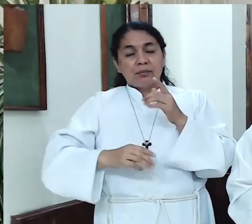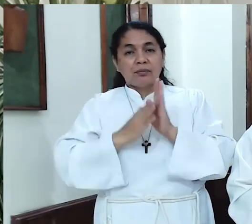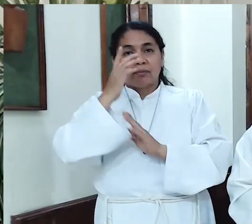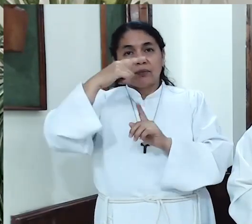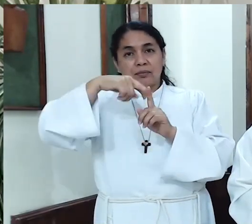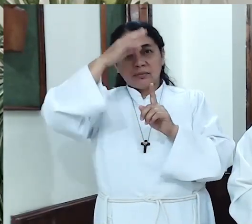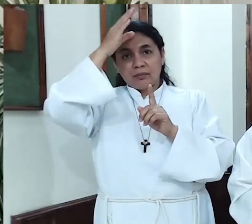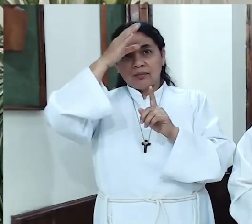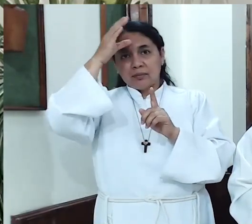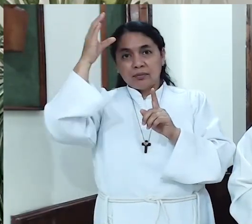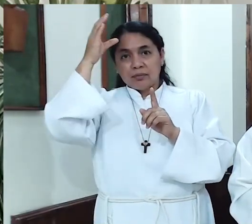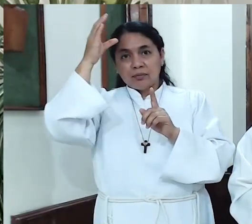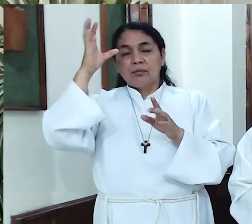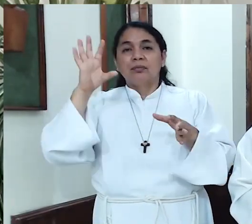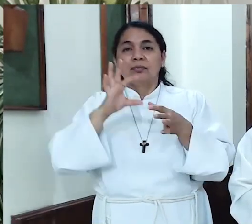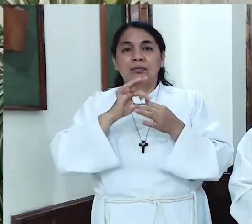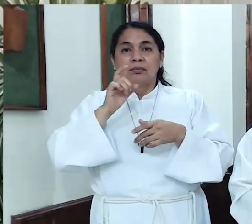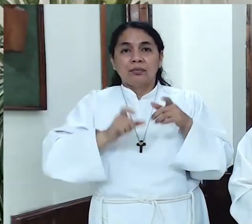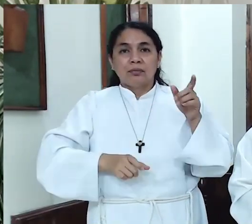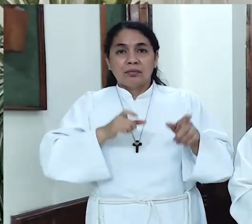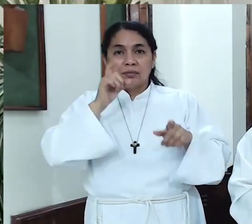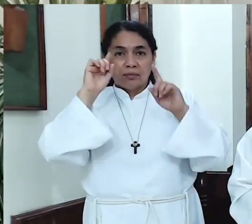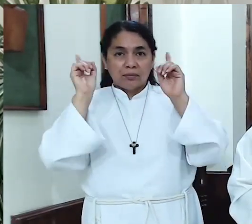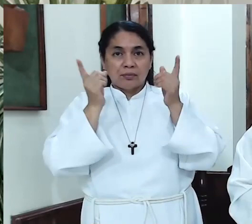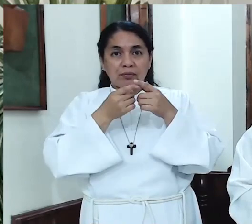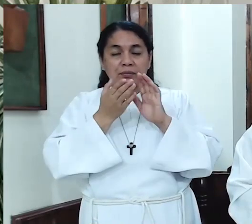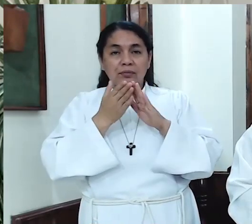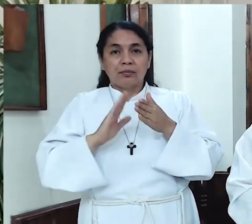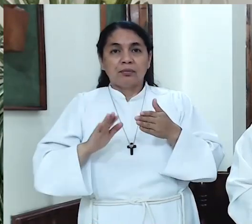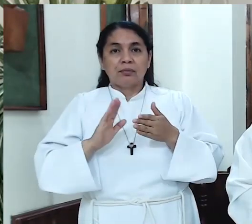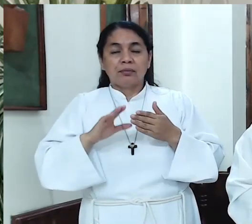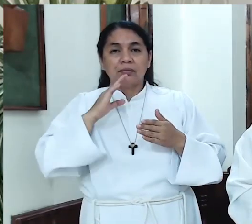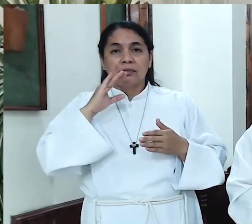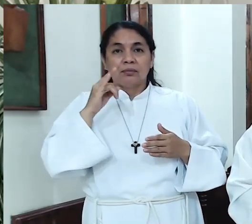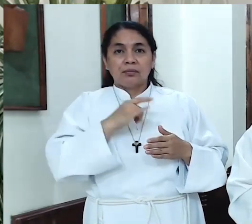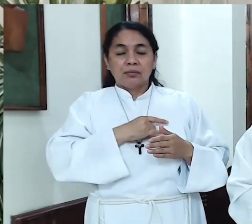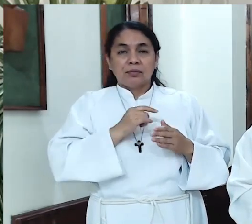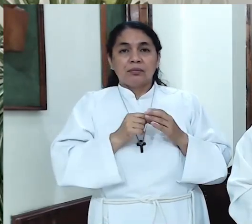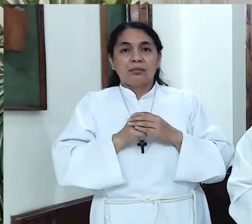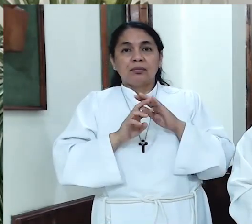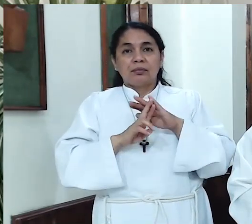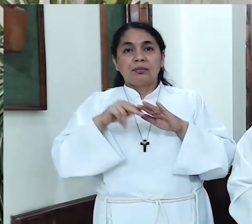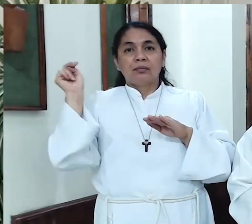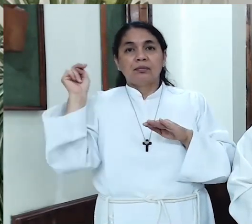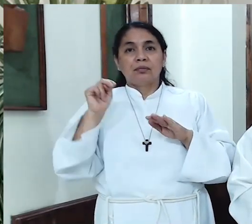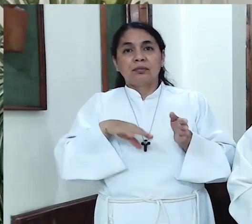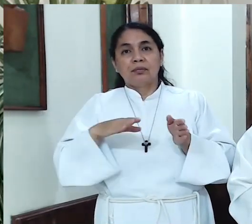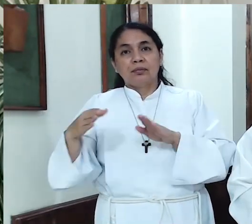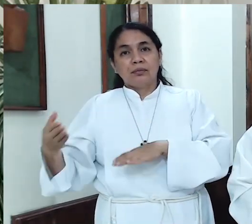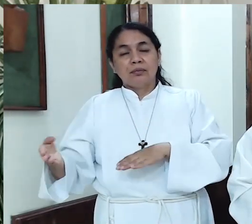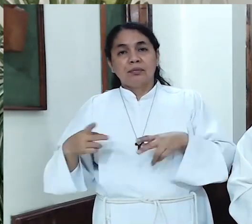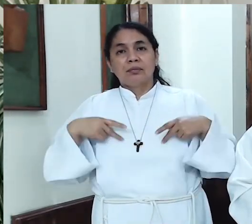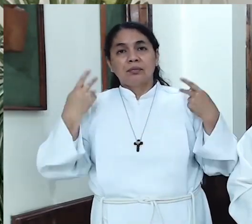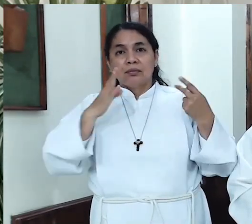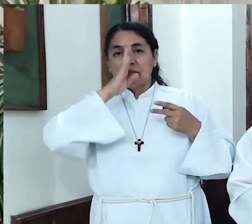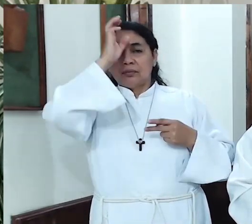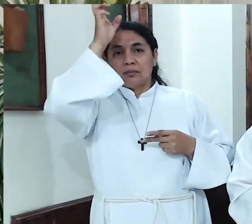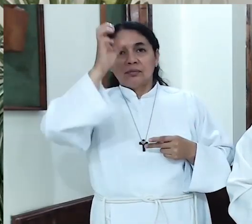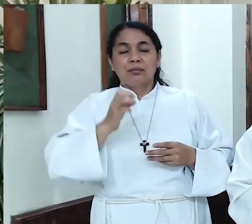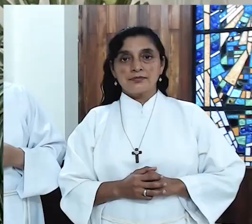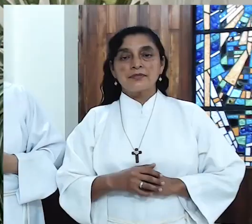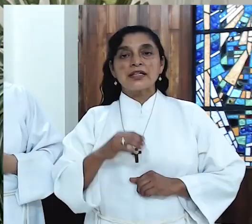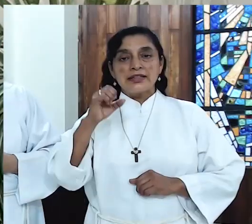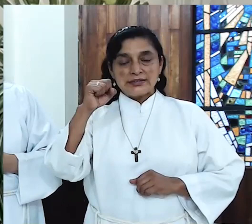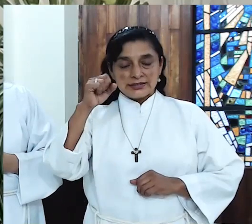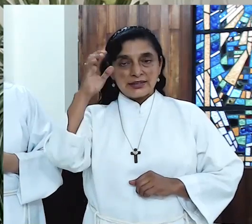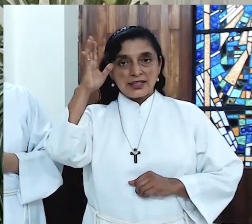Iglesia Católica, en la comunión de los santos, en el perdón de los pecados, en la resurrección de los muertos y en la vida eterna?